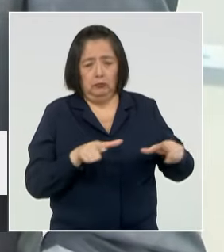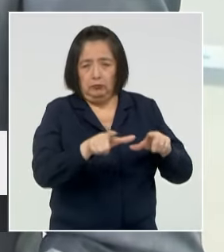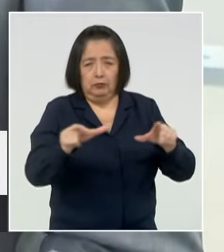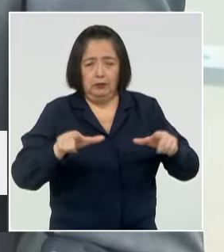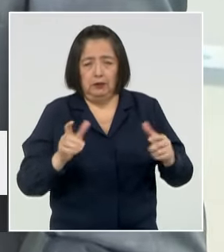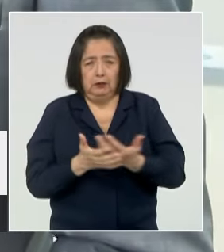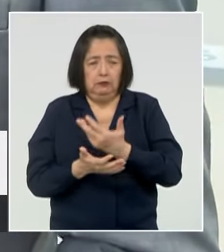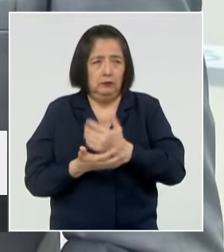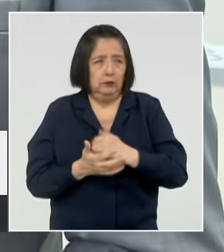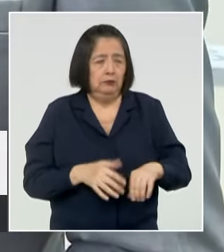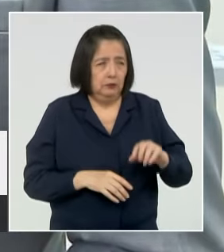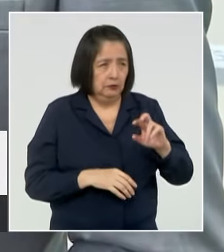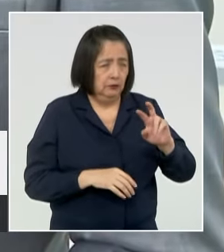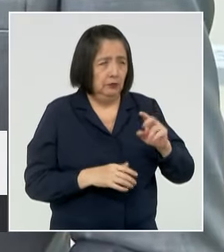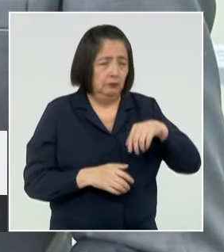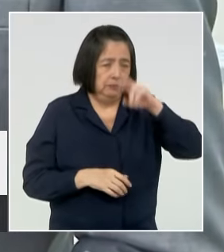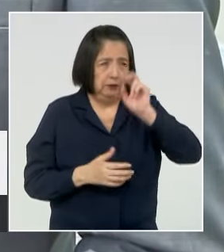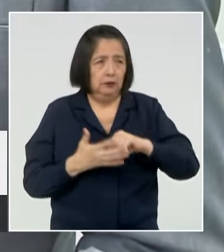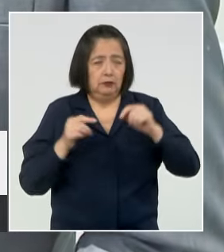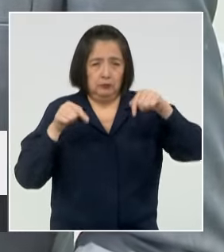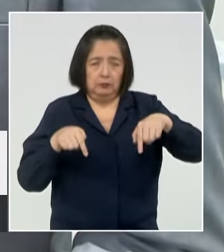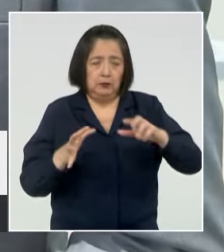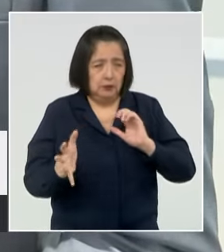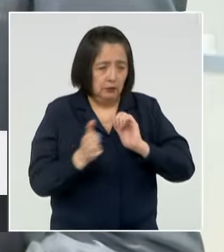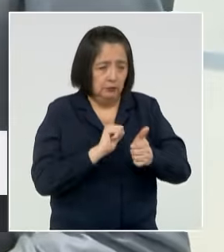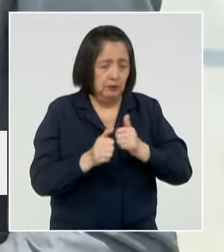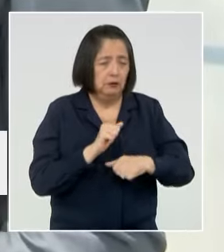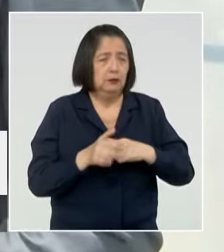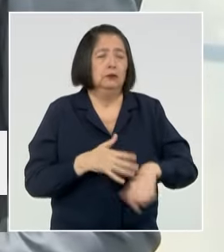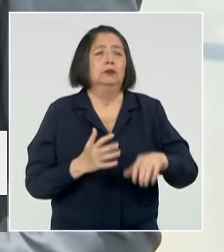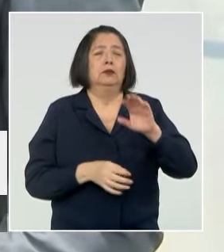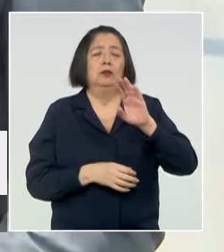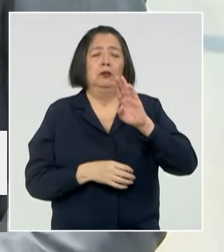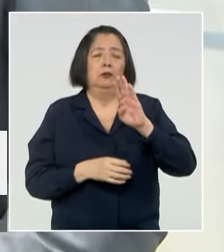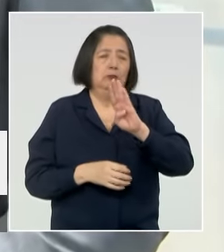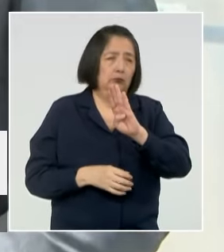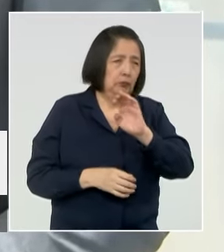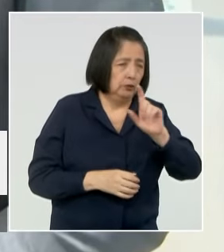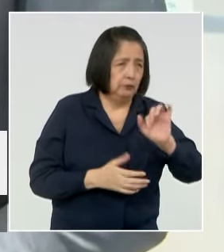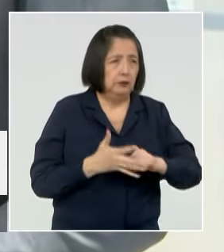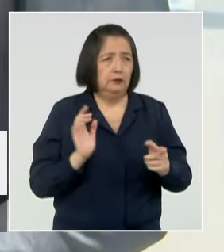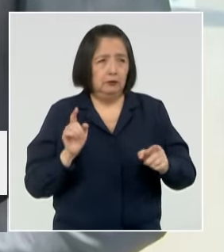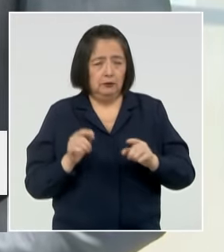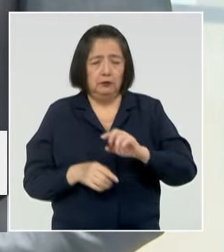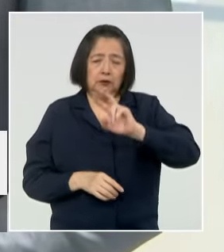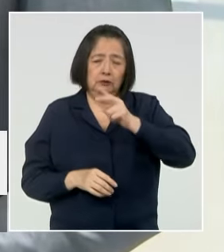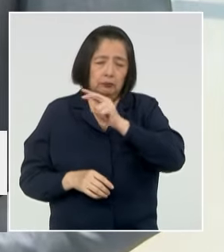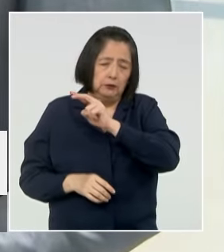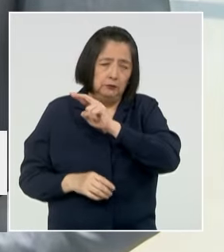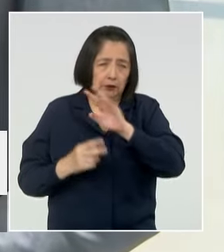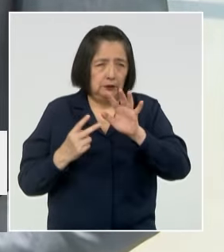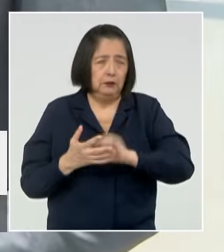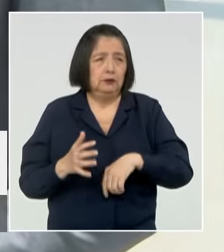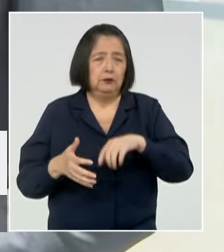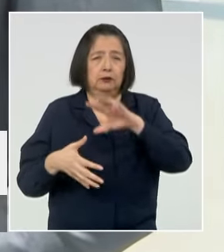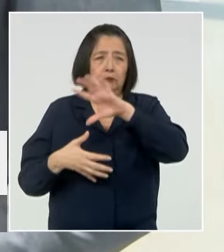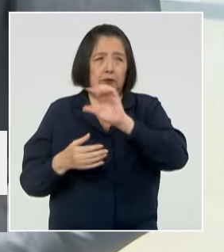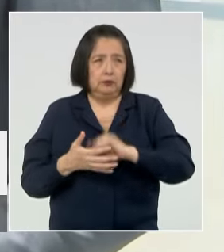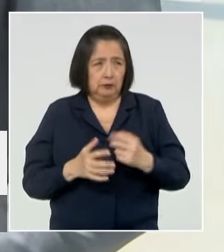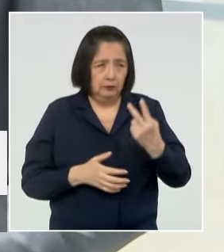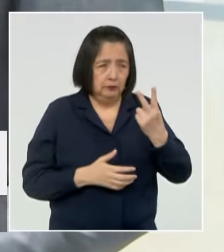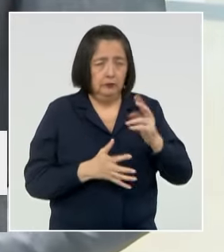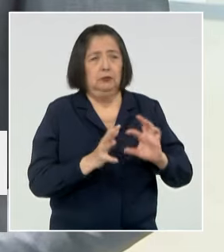2025. Vamos a tener, Perú va a hacerse los Juegos Bolivarianos en el 2025, los Juegos Panamericanos en 2027. Prácticamente tenemos dos sedes de este